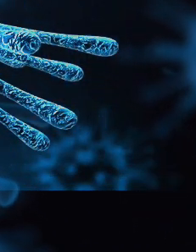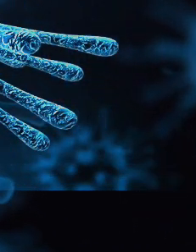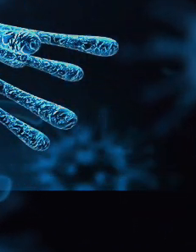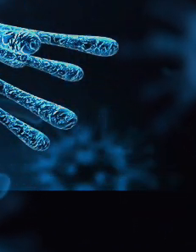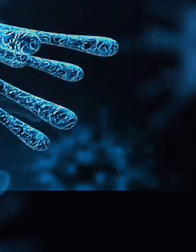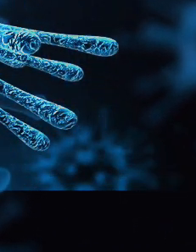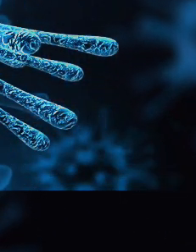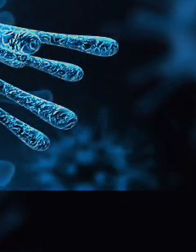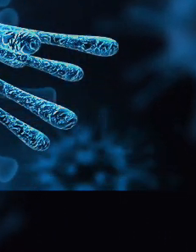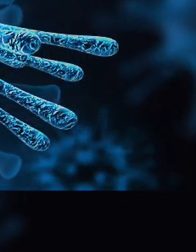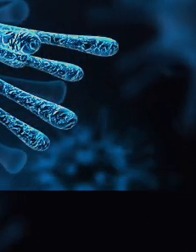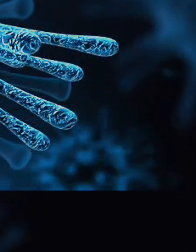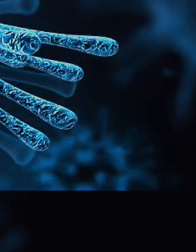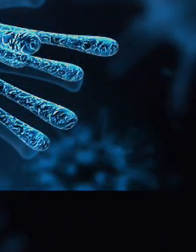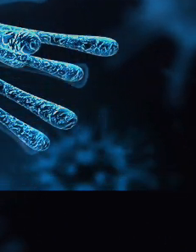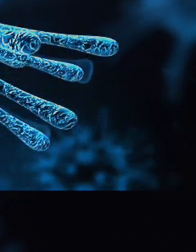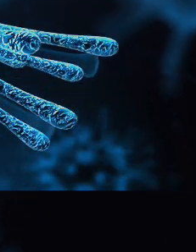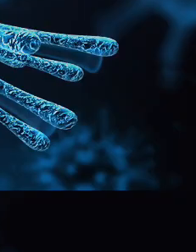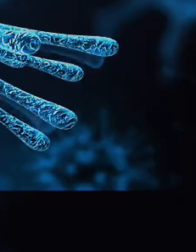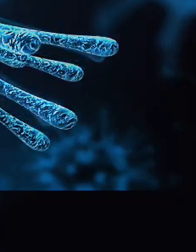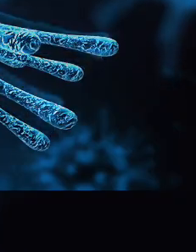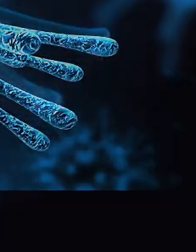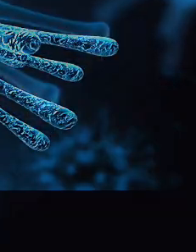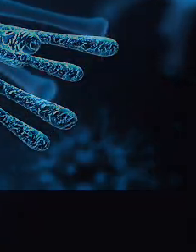Informe técnico de COVID-19